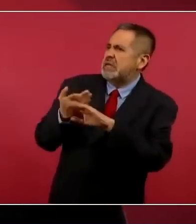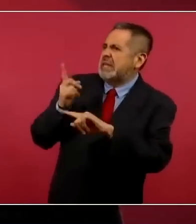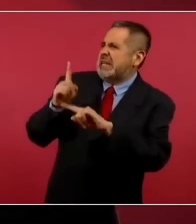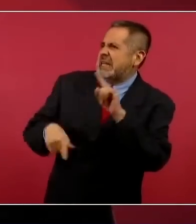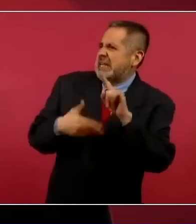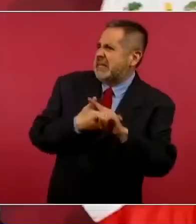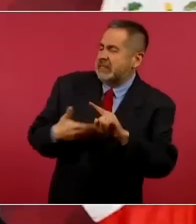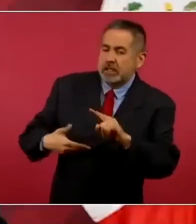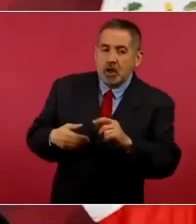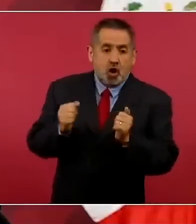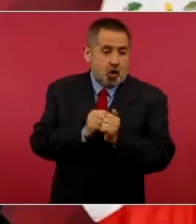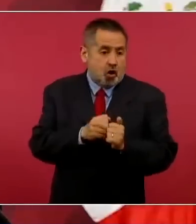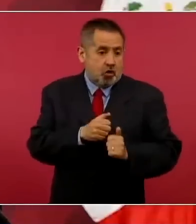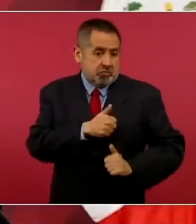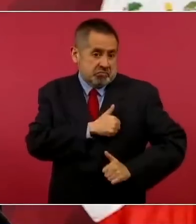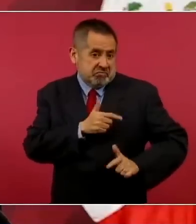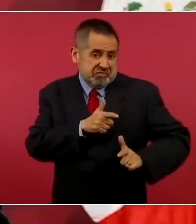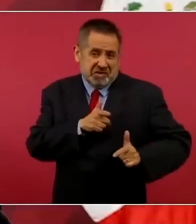con el uso de las armas,